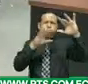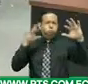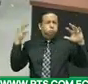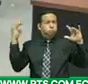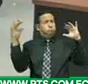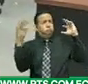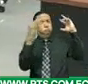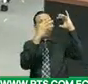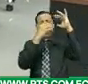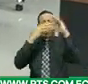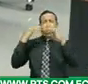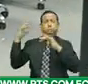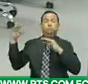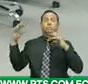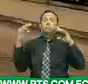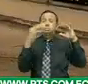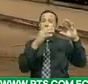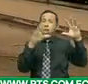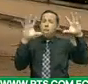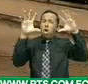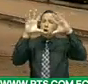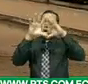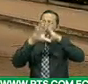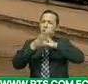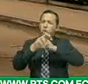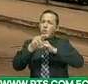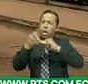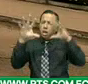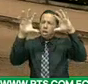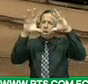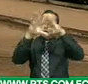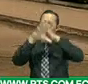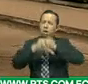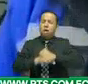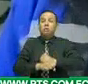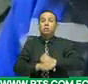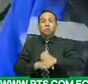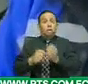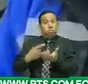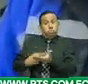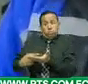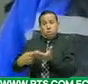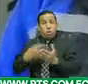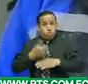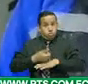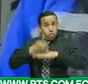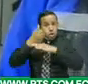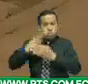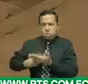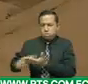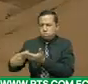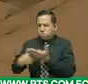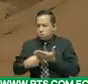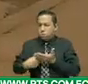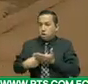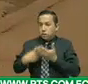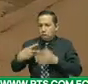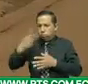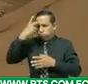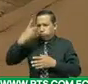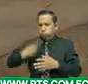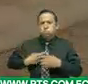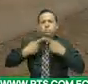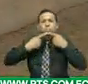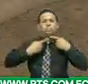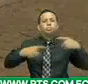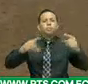Operaciones Emergentes COE Provincial se reunió en el ECU-911. Tras un análisis prolijo, declararon a la provincia